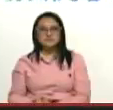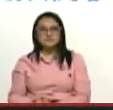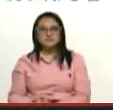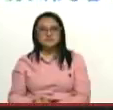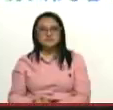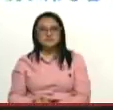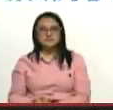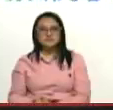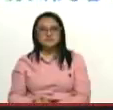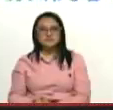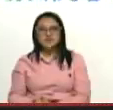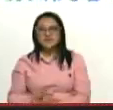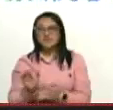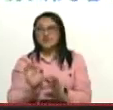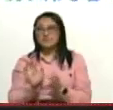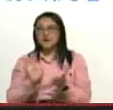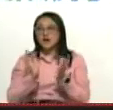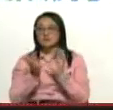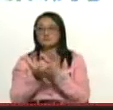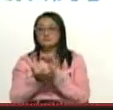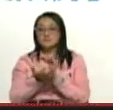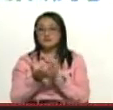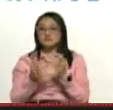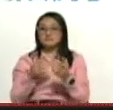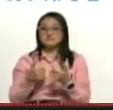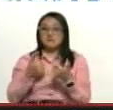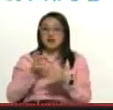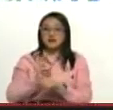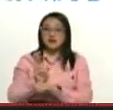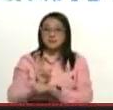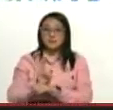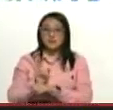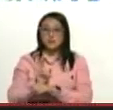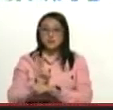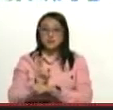Y a medida que la globalización se acelera